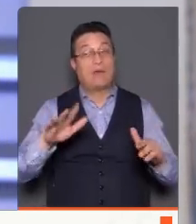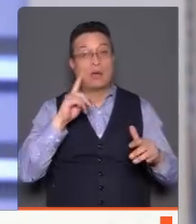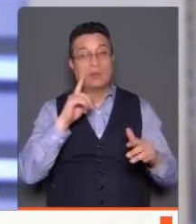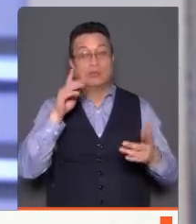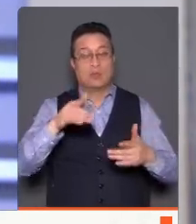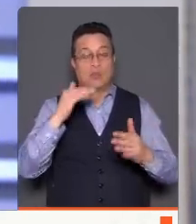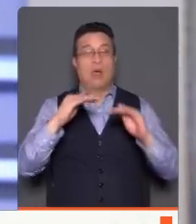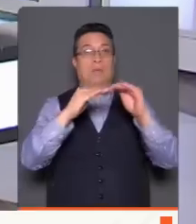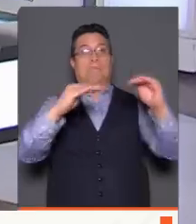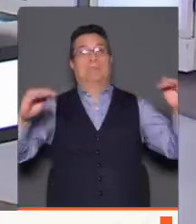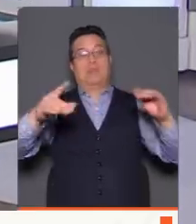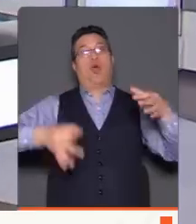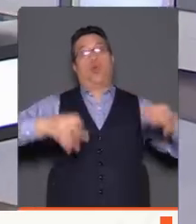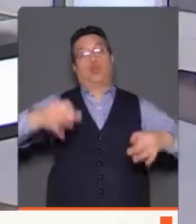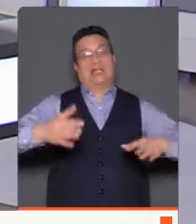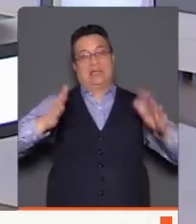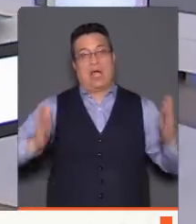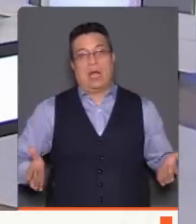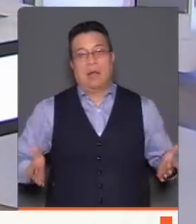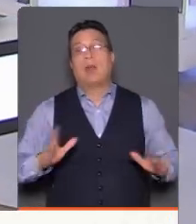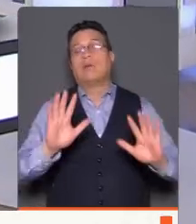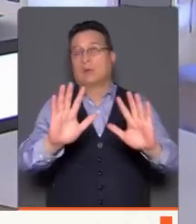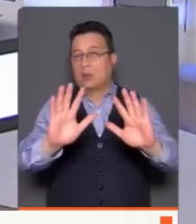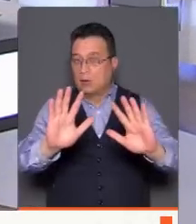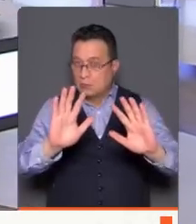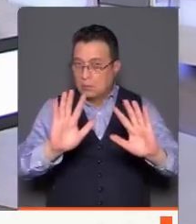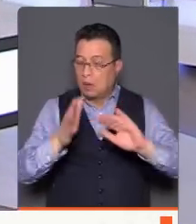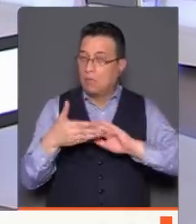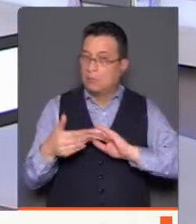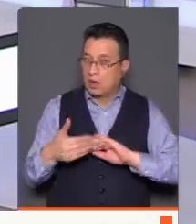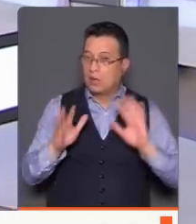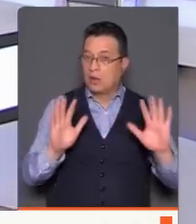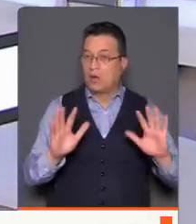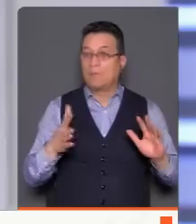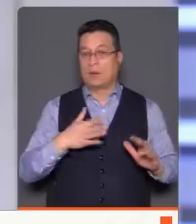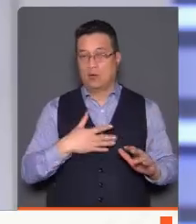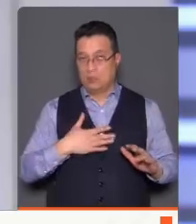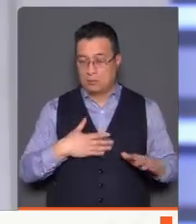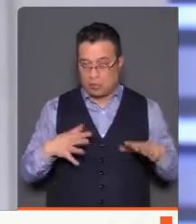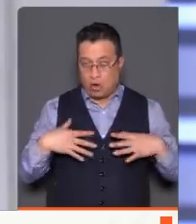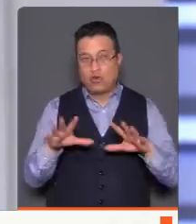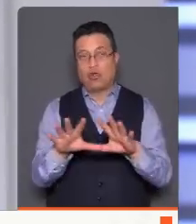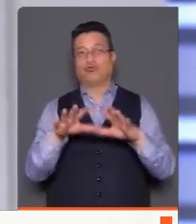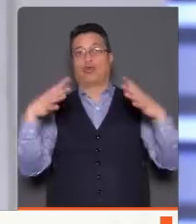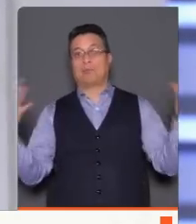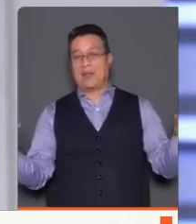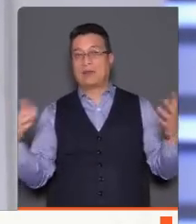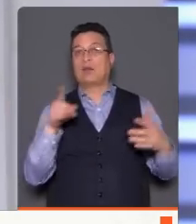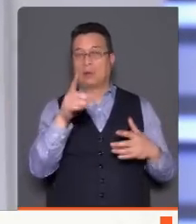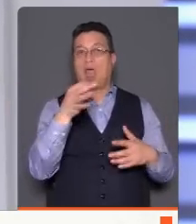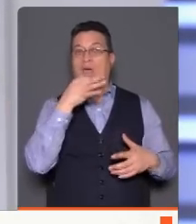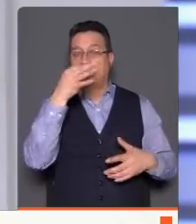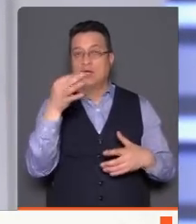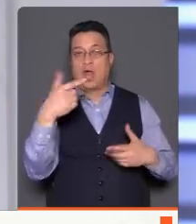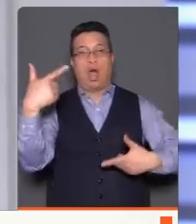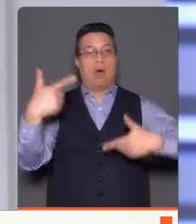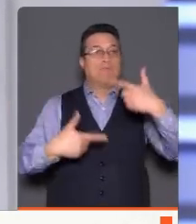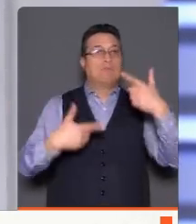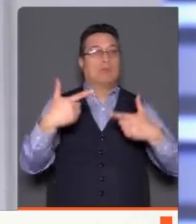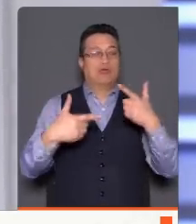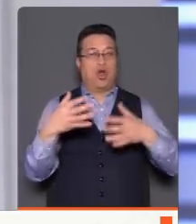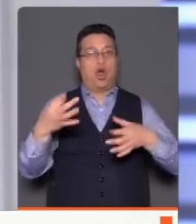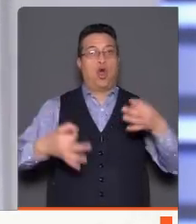para la justicia. Perdón. Lo que me sorprende es que se hable de que se va a politizar la justicia